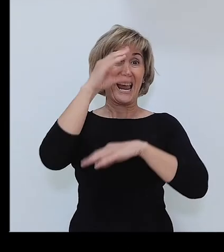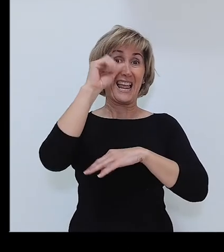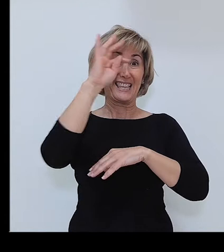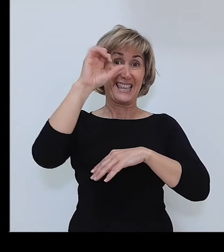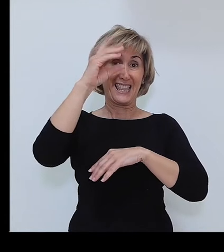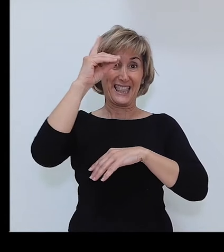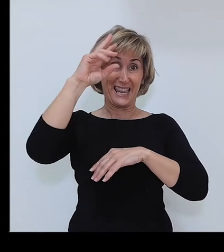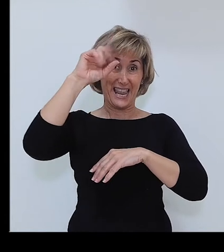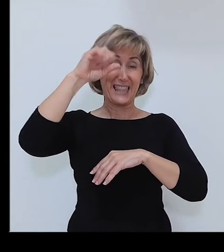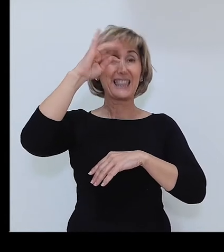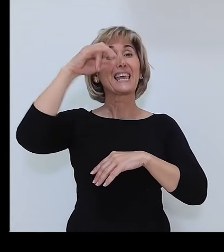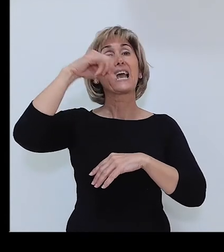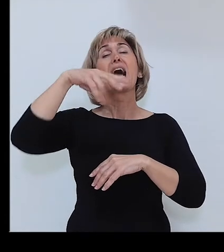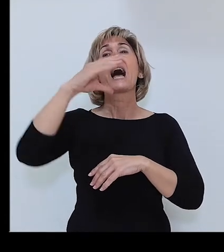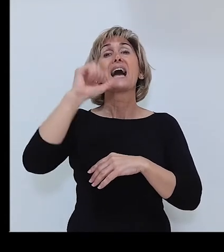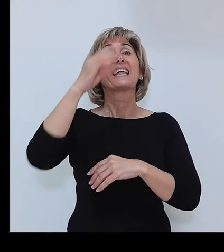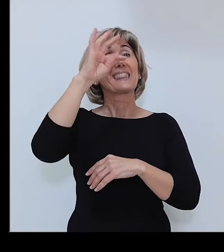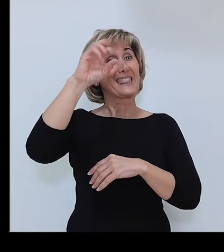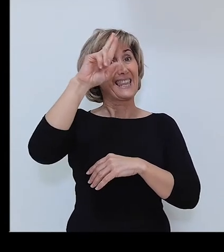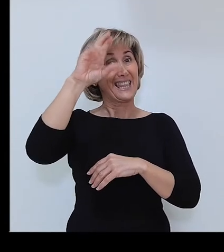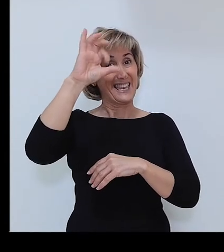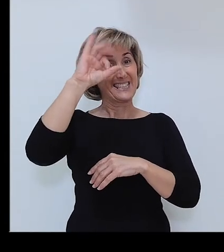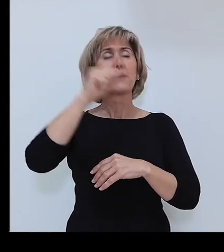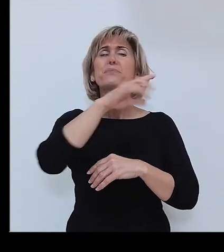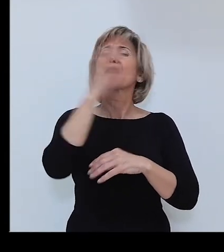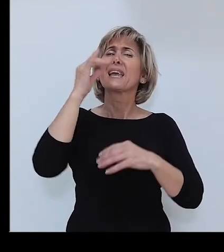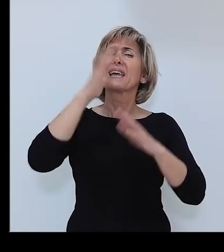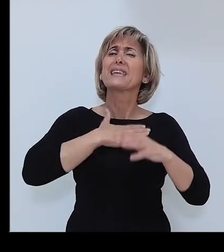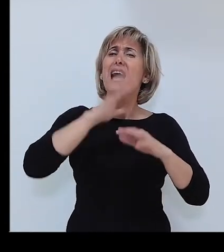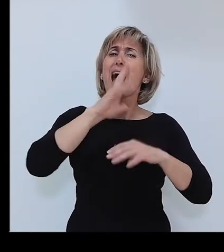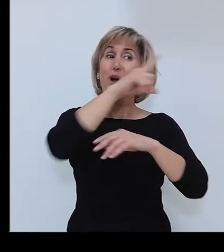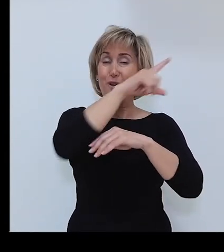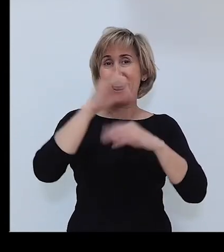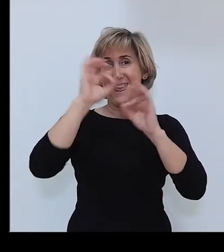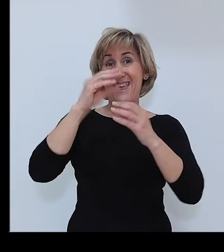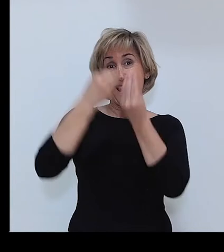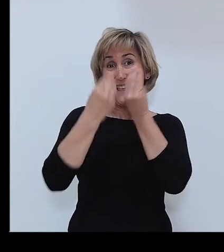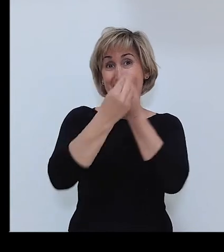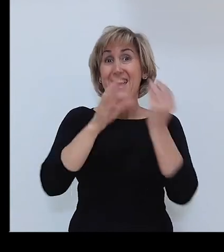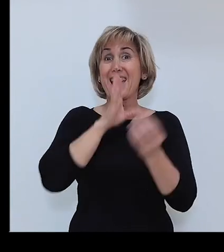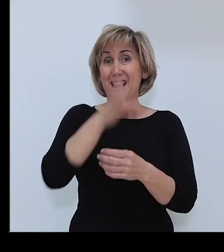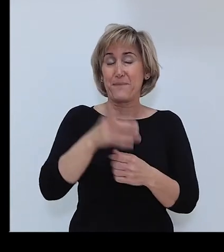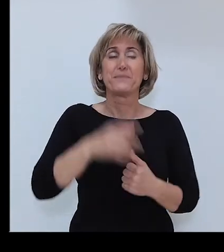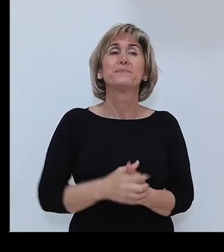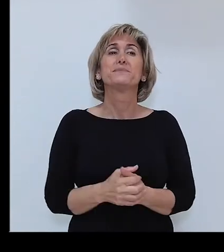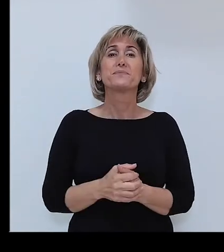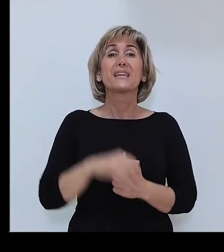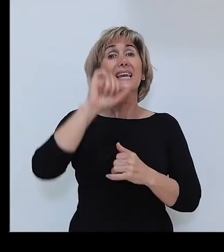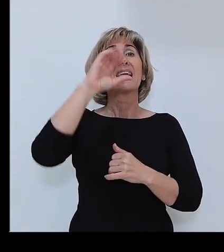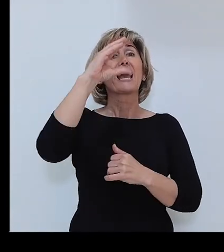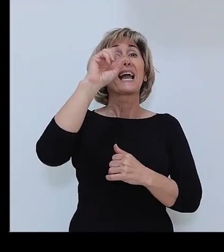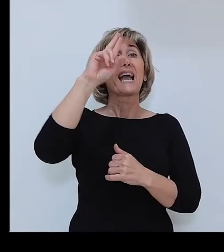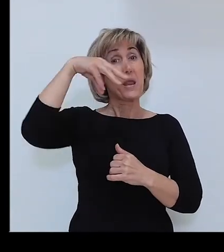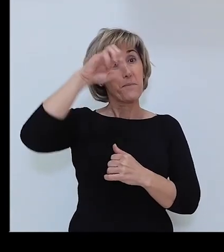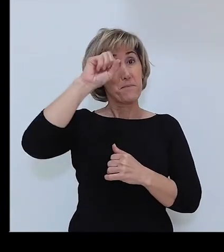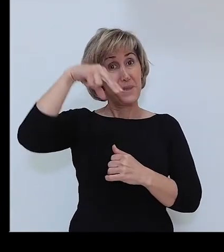González de la Fe, que se Buenas encuentra en la tardes, labor. buenos días, hola. Muy buenas. Y Carmen Ruiz Repullo,